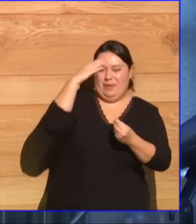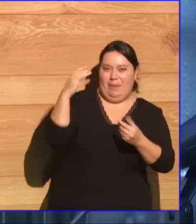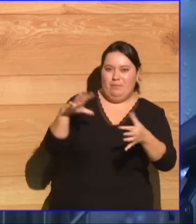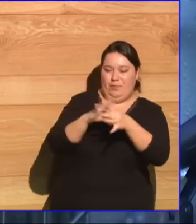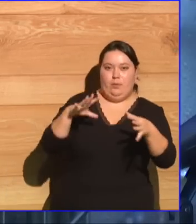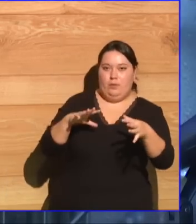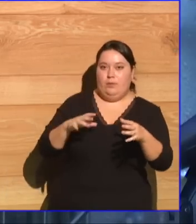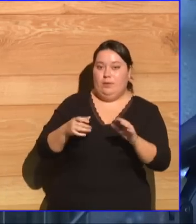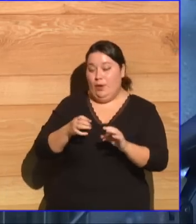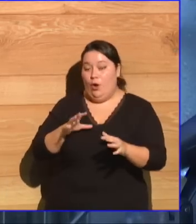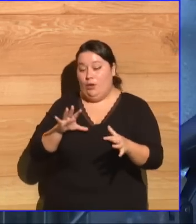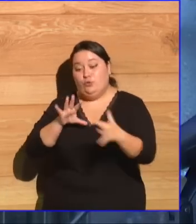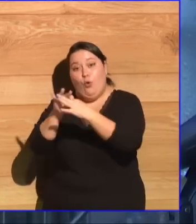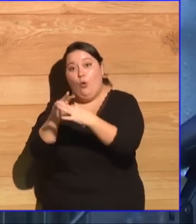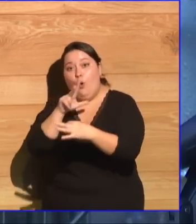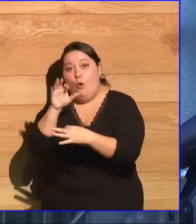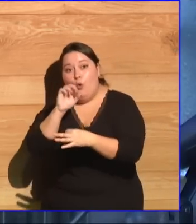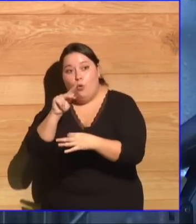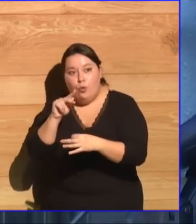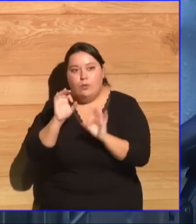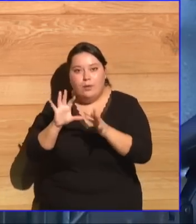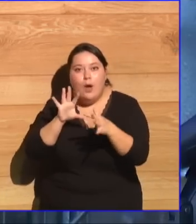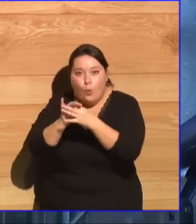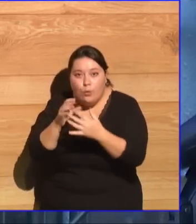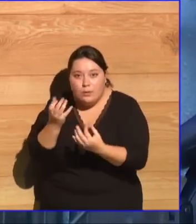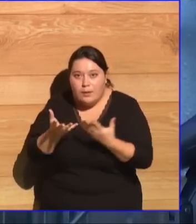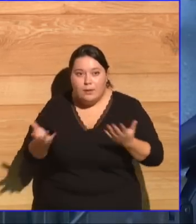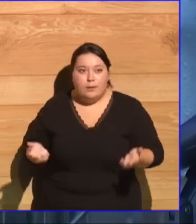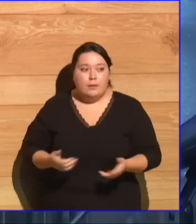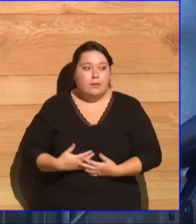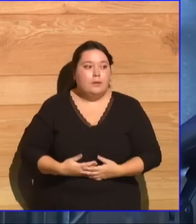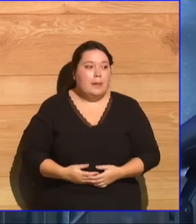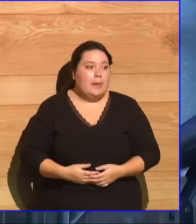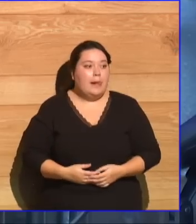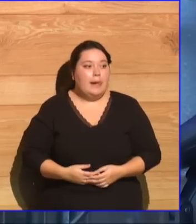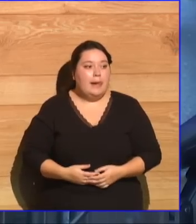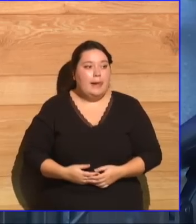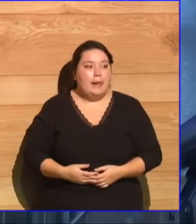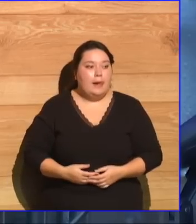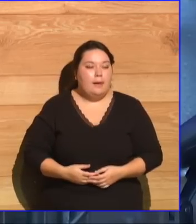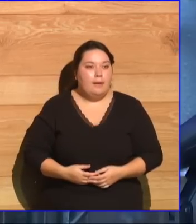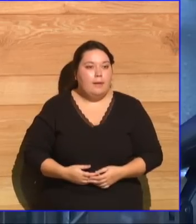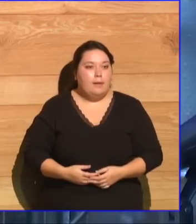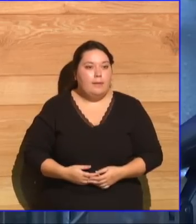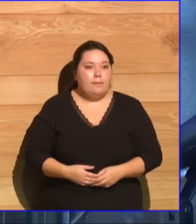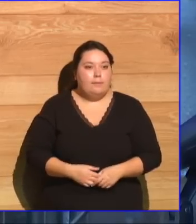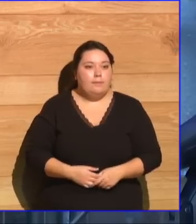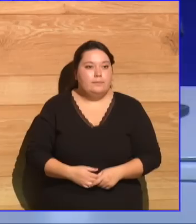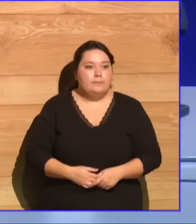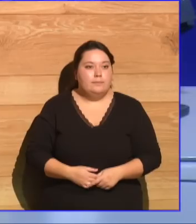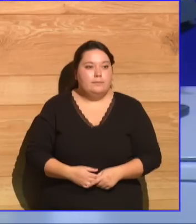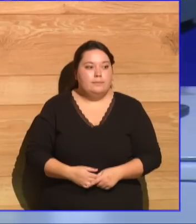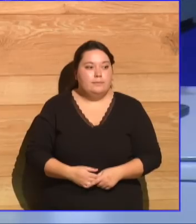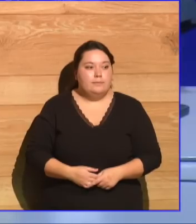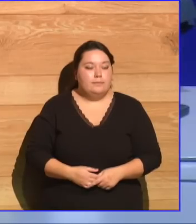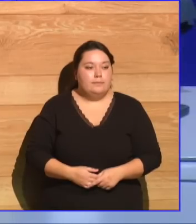Hook todo el rato a lo largo de la película, es su trasunto, habitual trasunto. Ya sabéis que él siempre hace un surrogate en Siempre lo las hace.